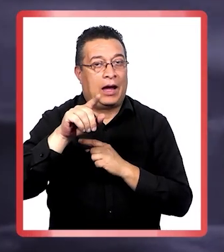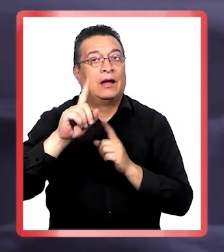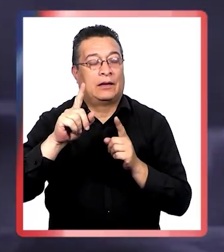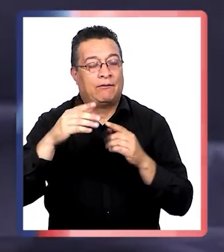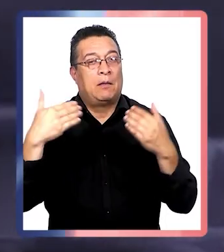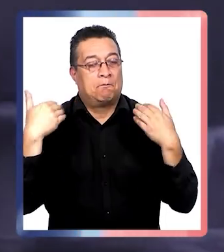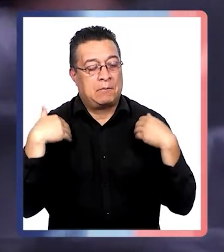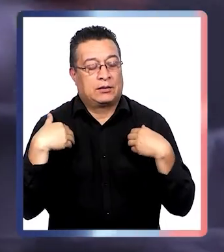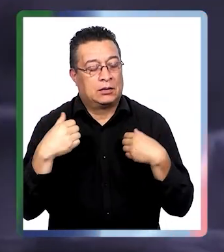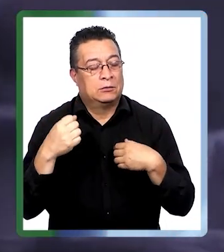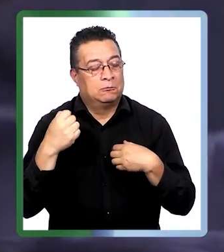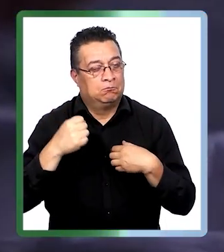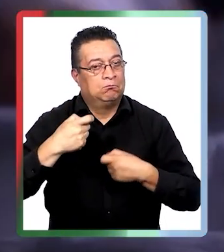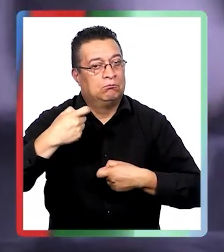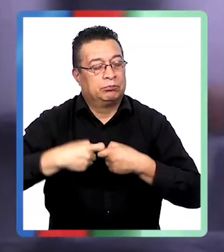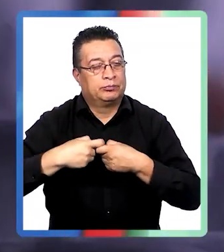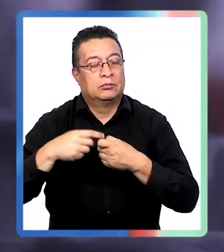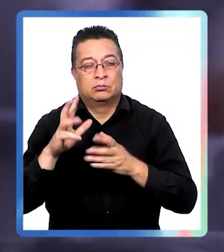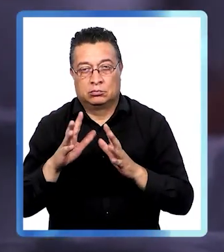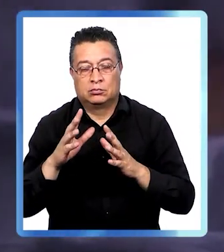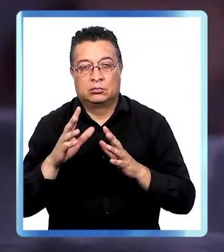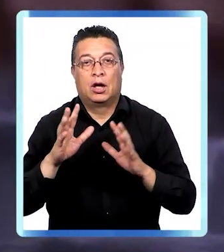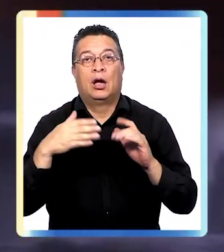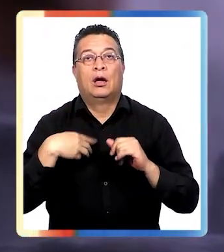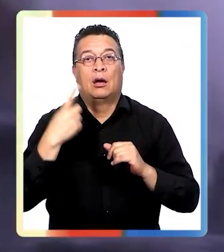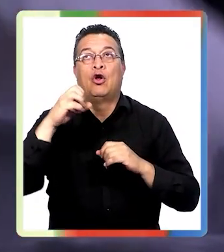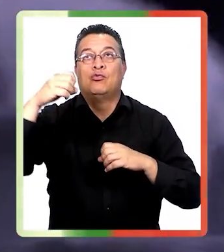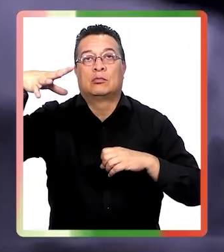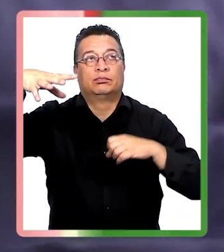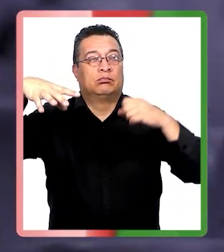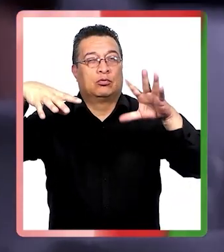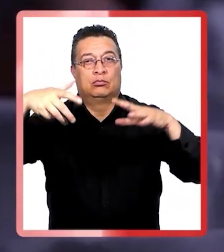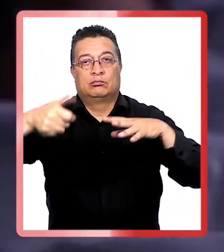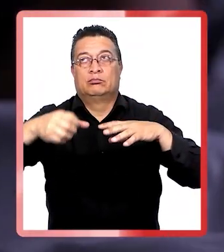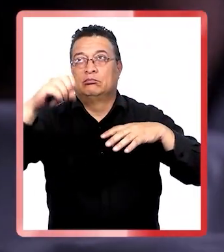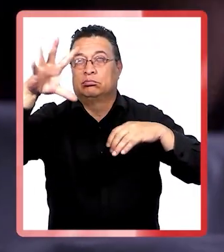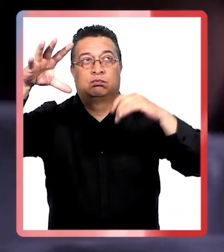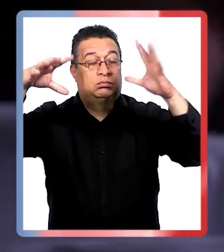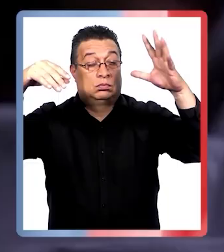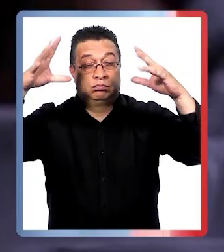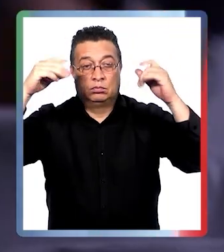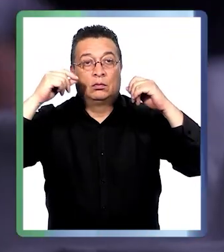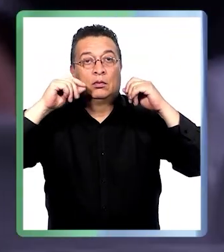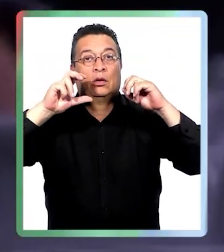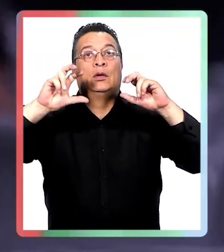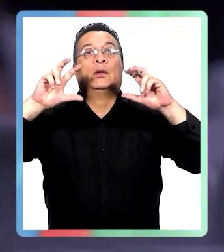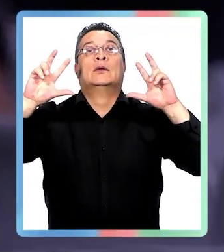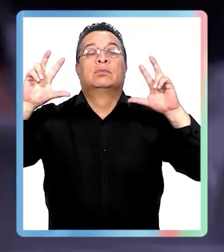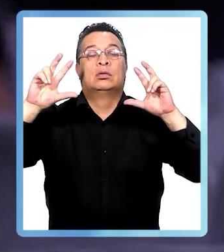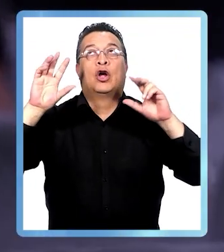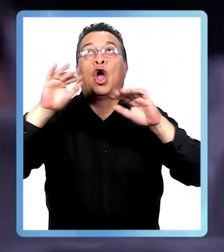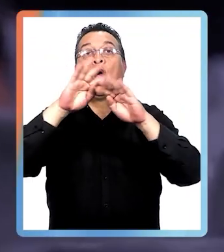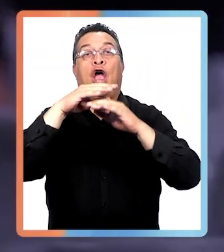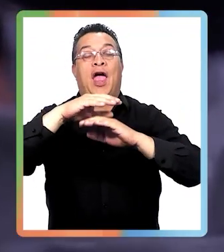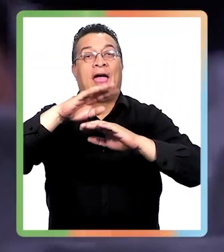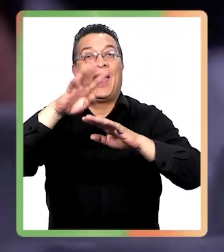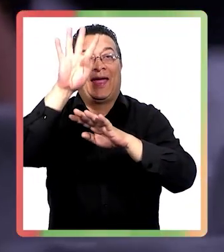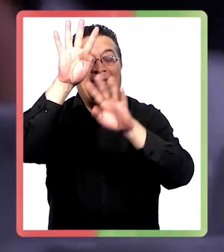cosas así prácticas, la exposición luz, empezar a prender luces, o si no,